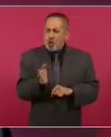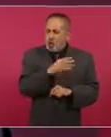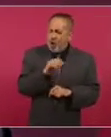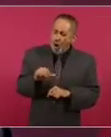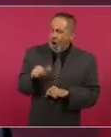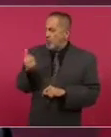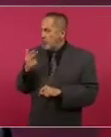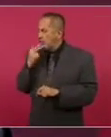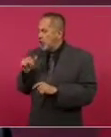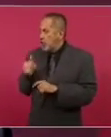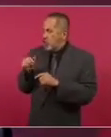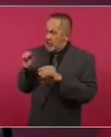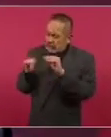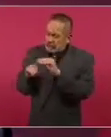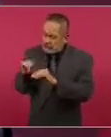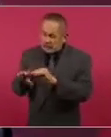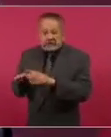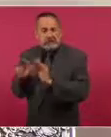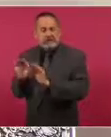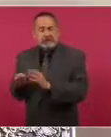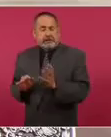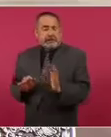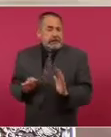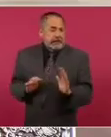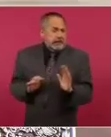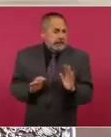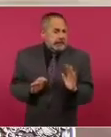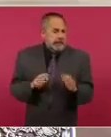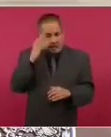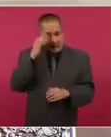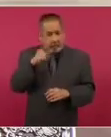informarnos. Todos sabemos de que